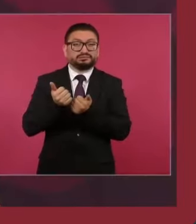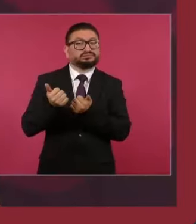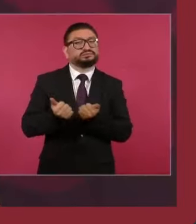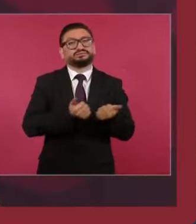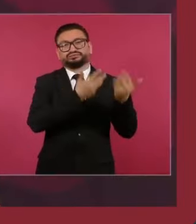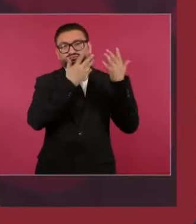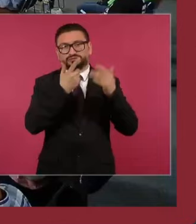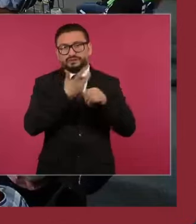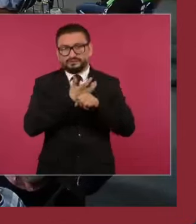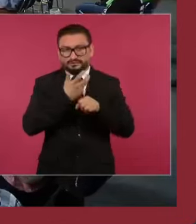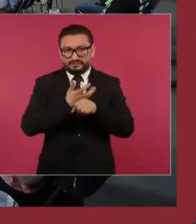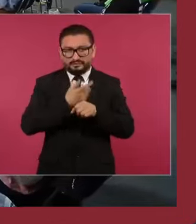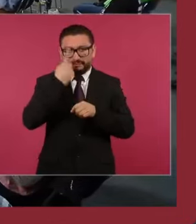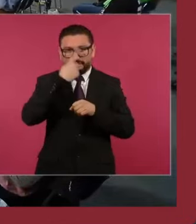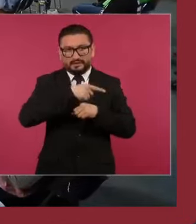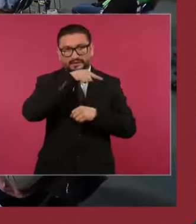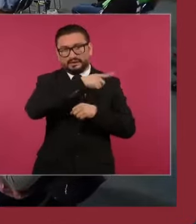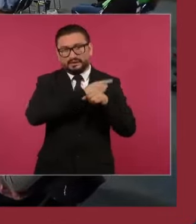Unidos.